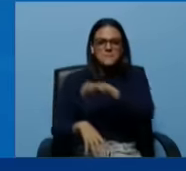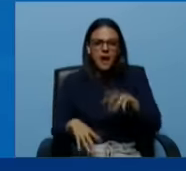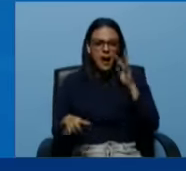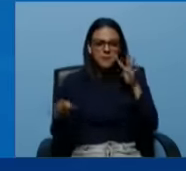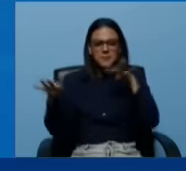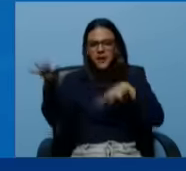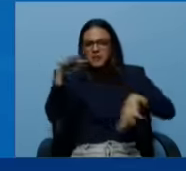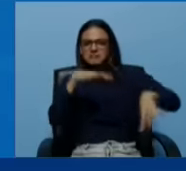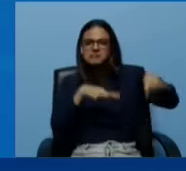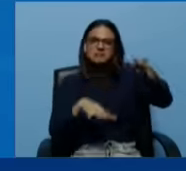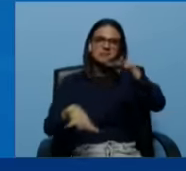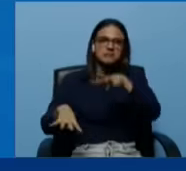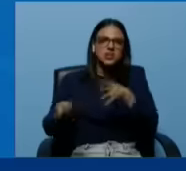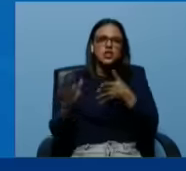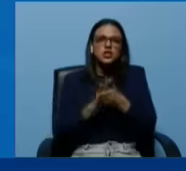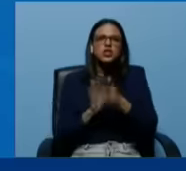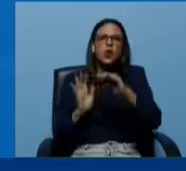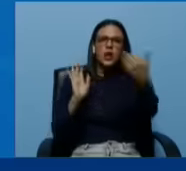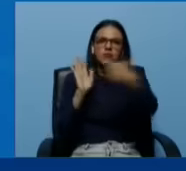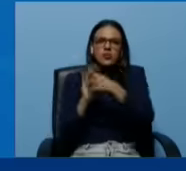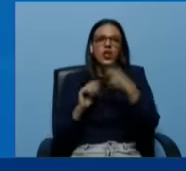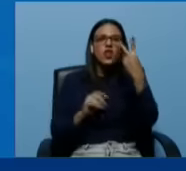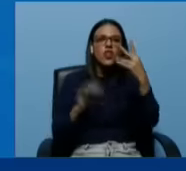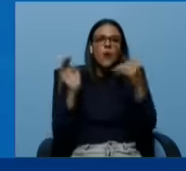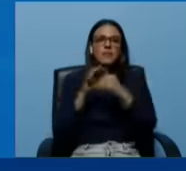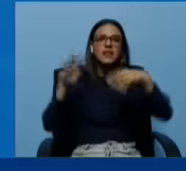el mapa de la arremetida